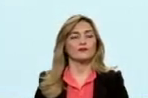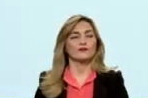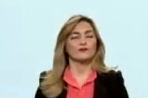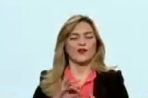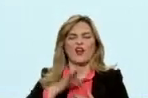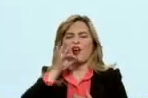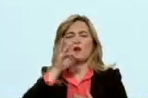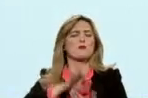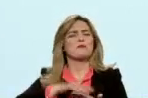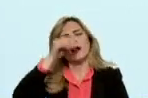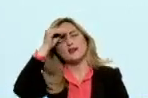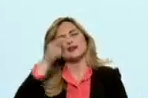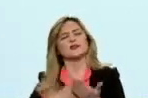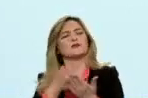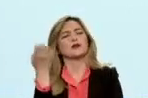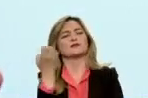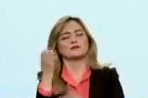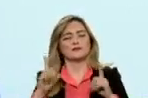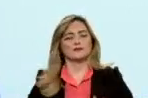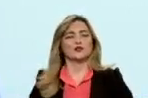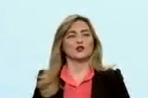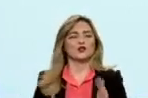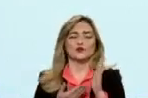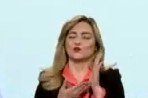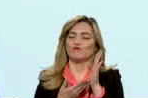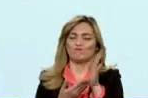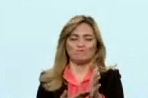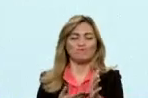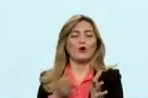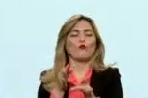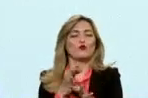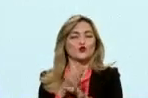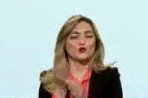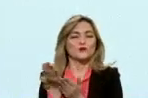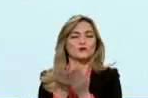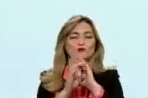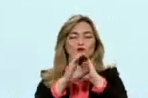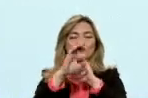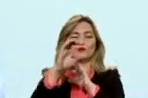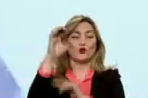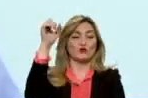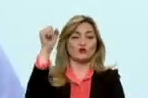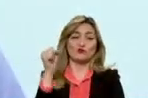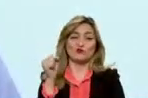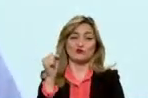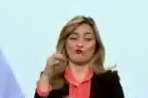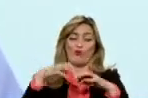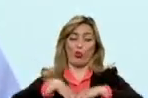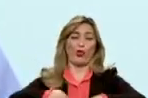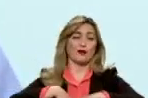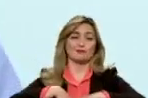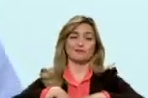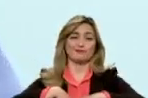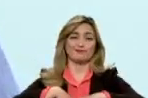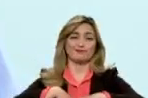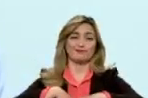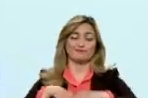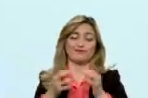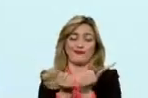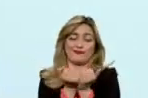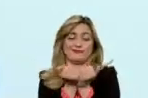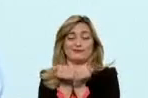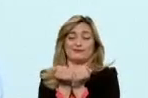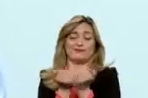de pandemia, de emergencia sanitaria, es que el modelo en el que funciona el servicio de transporte público está colapsado. Nos hemos